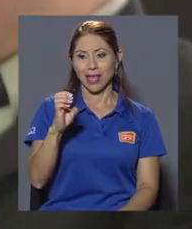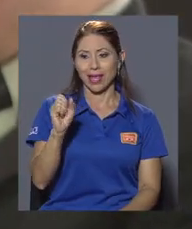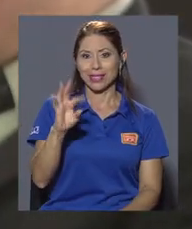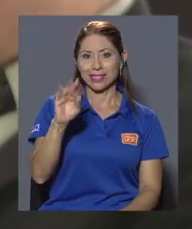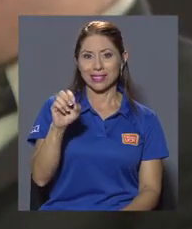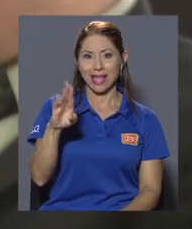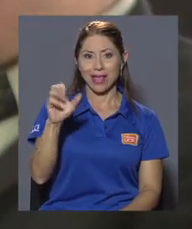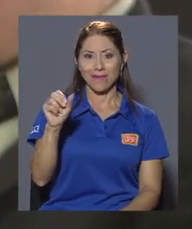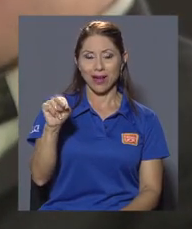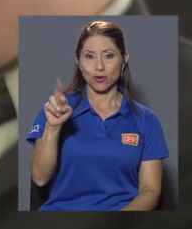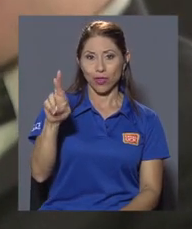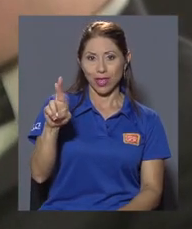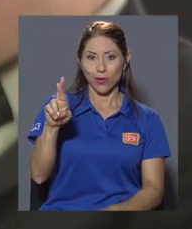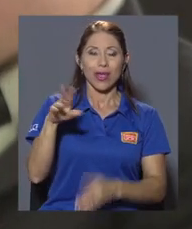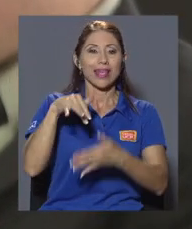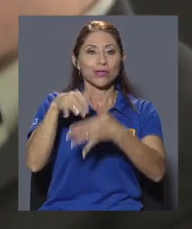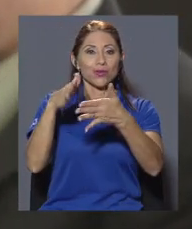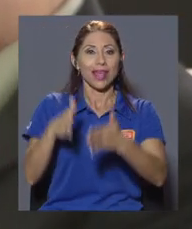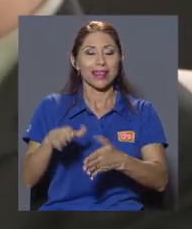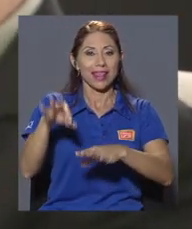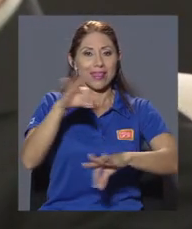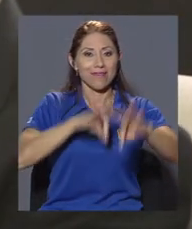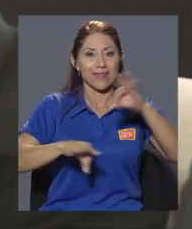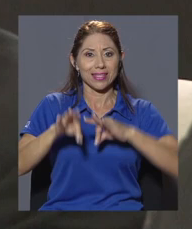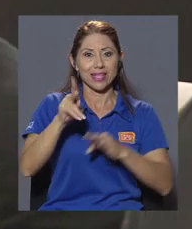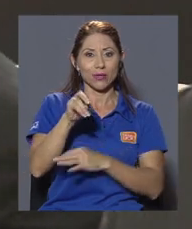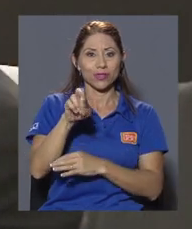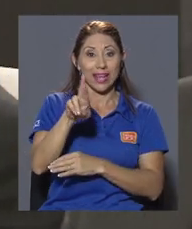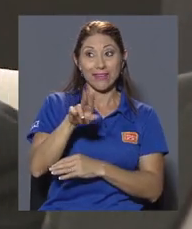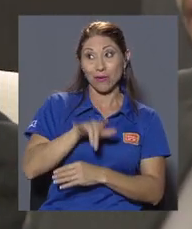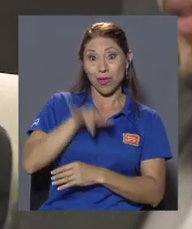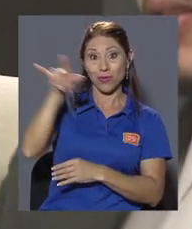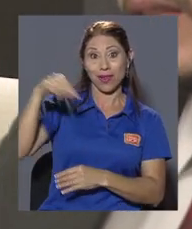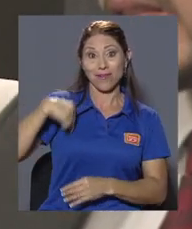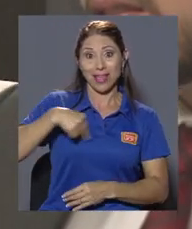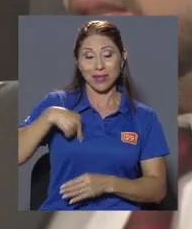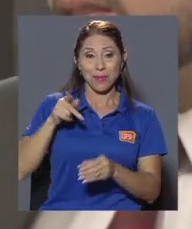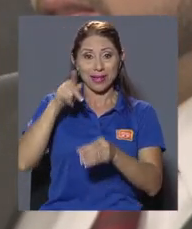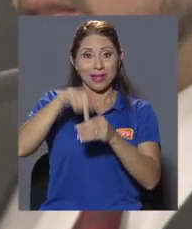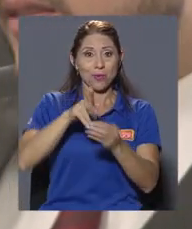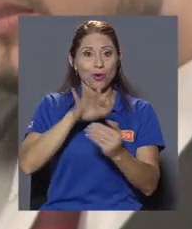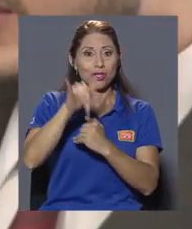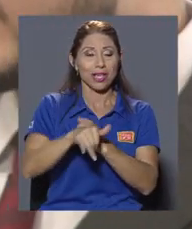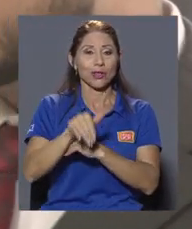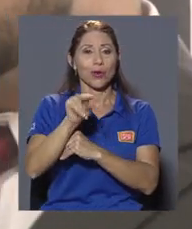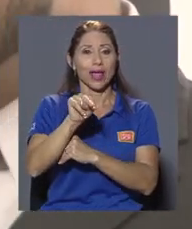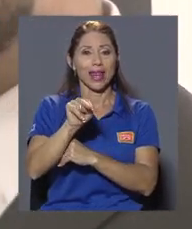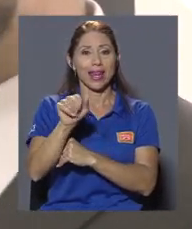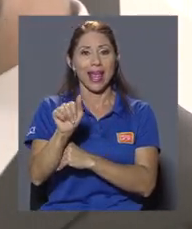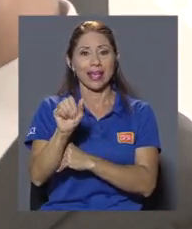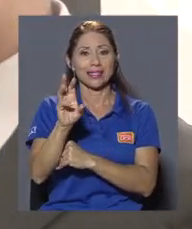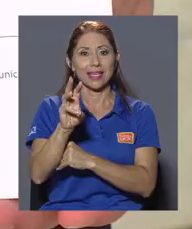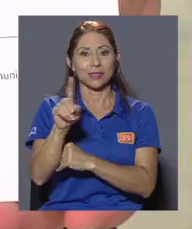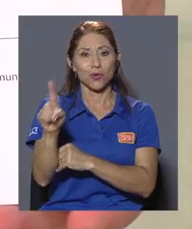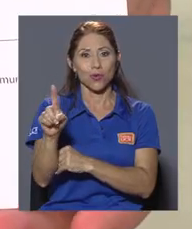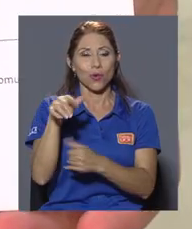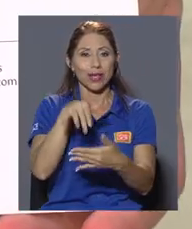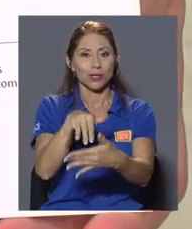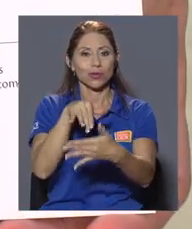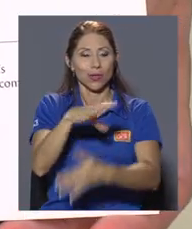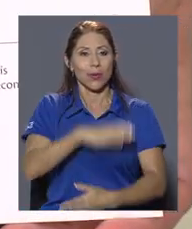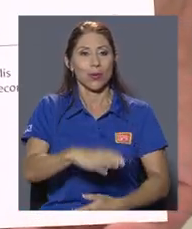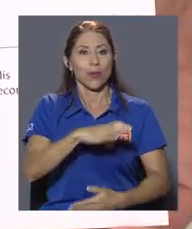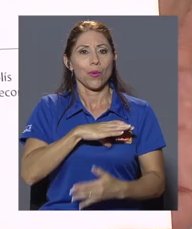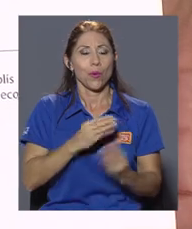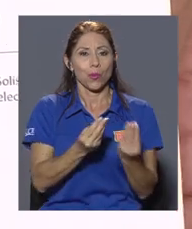Esteban Dodero es estudiante de física en la UCR. En su estadía en Suiza participará en el proyecto NA61, que estudia las propiedades